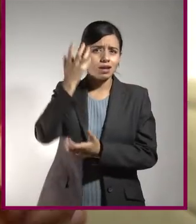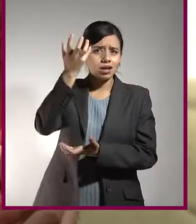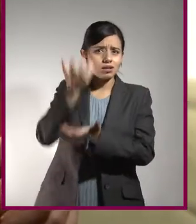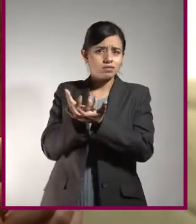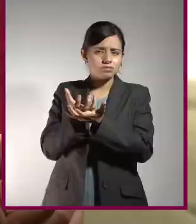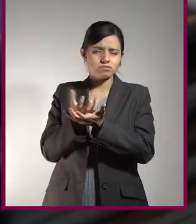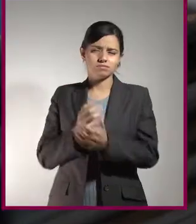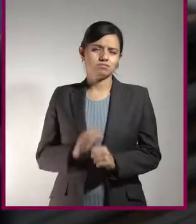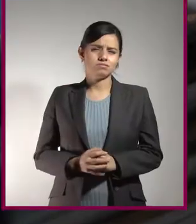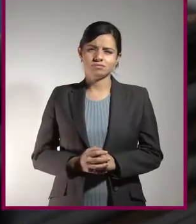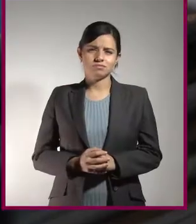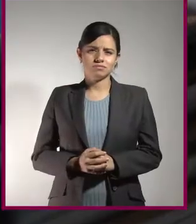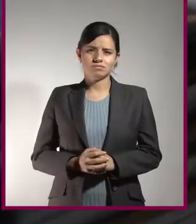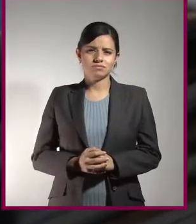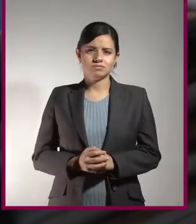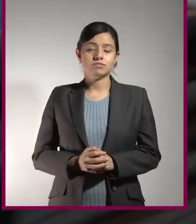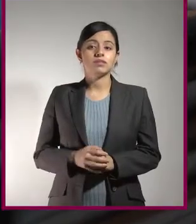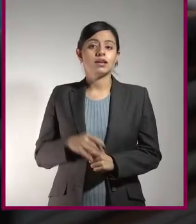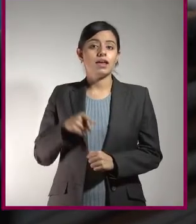árbol.